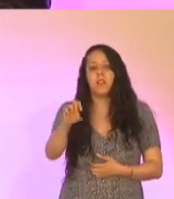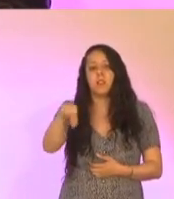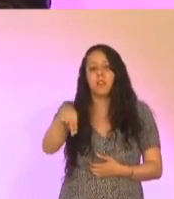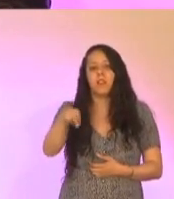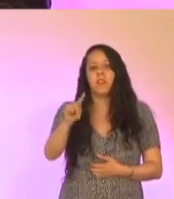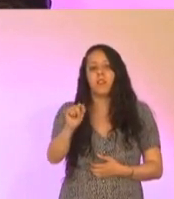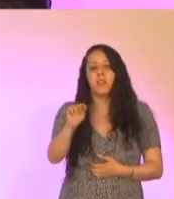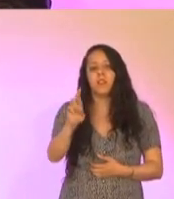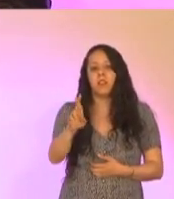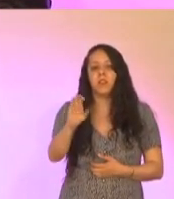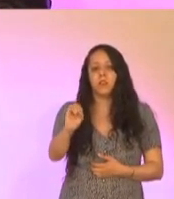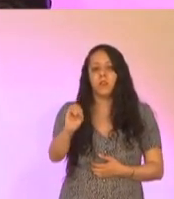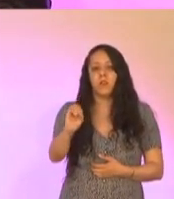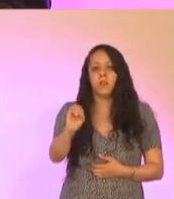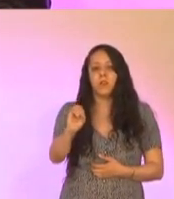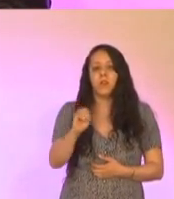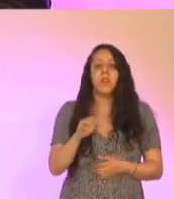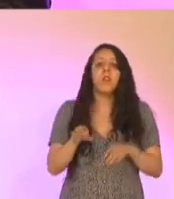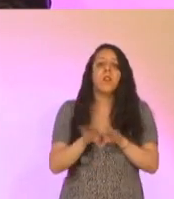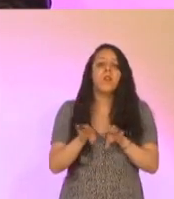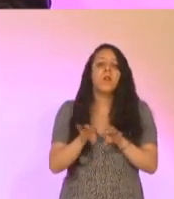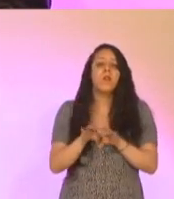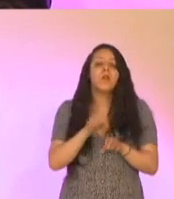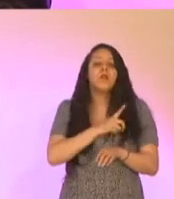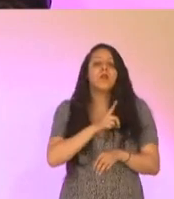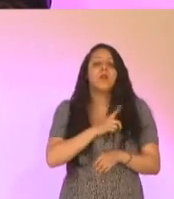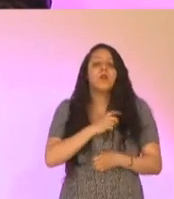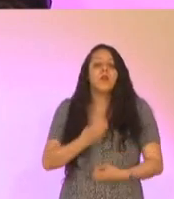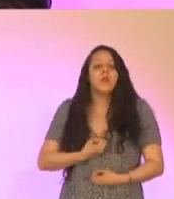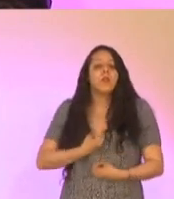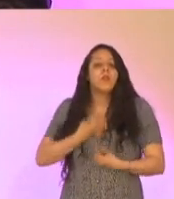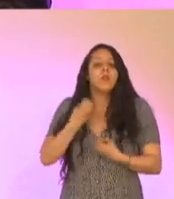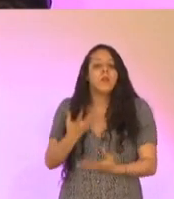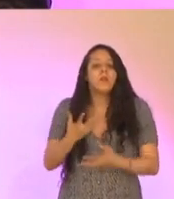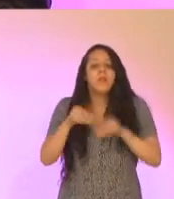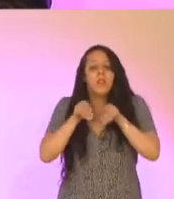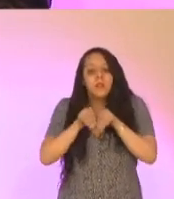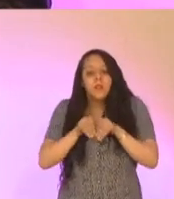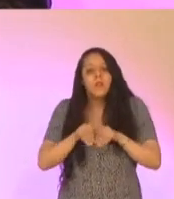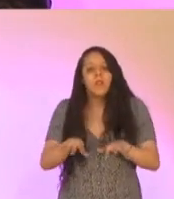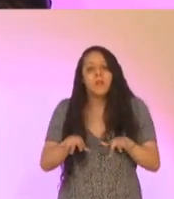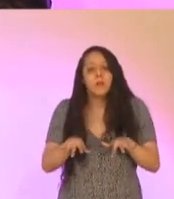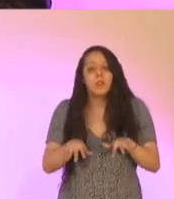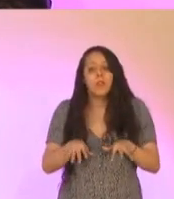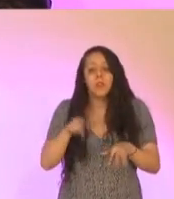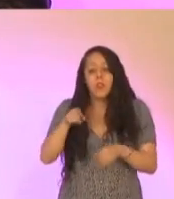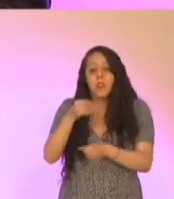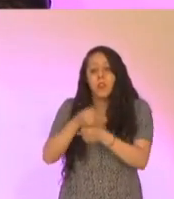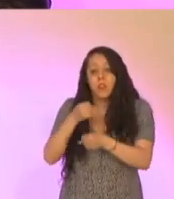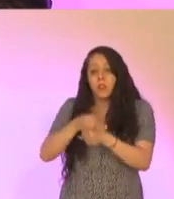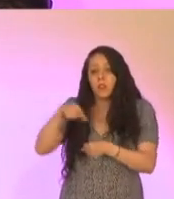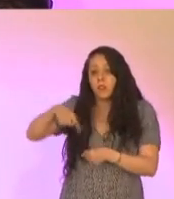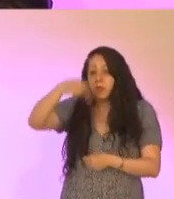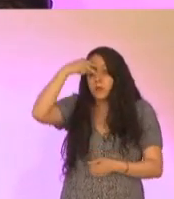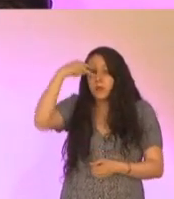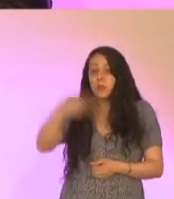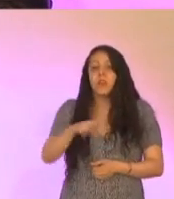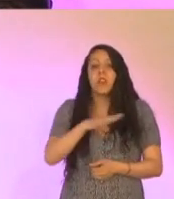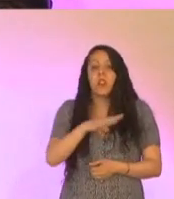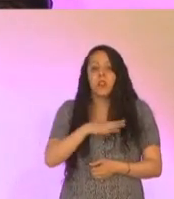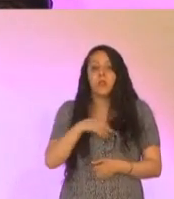quitarle un poco la carga a la poesía méxico tenemos una gran tradición de poetas sin embargo